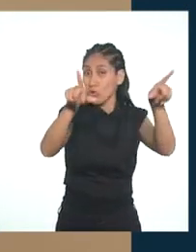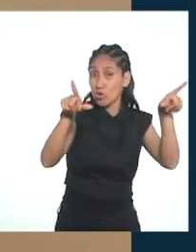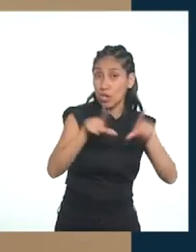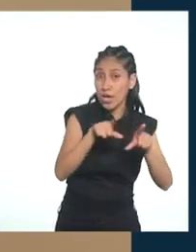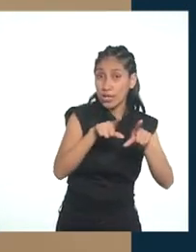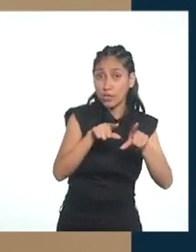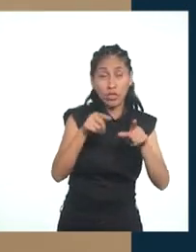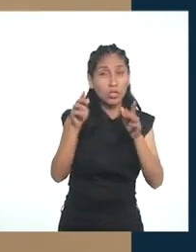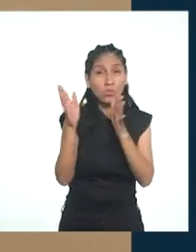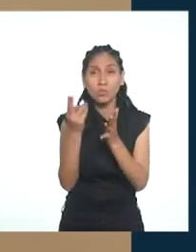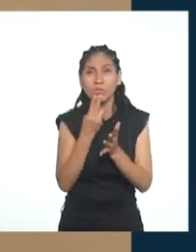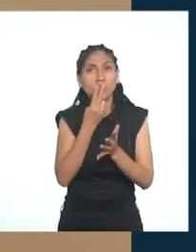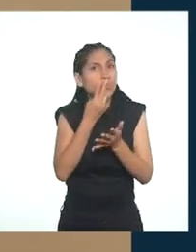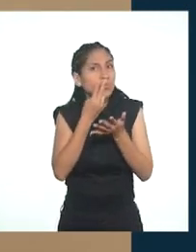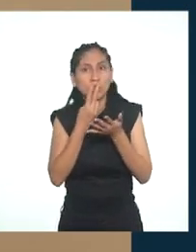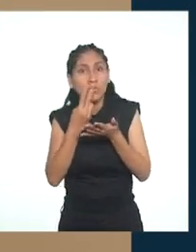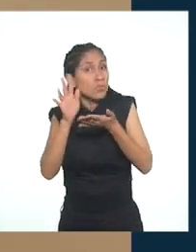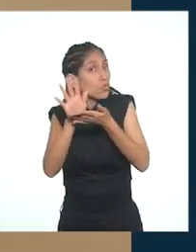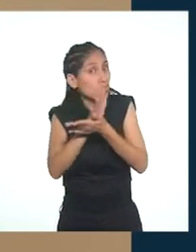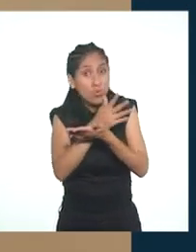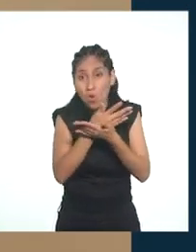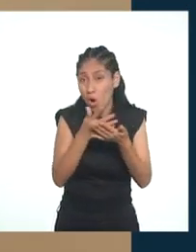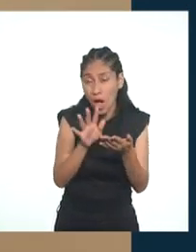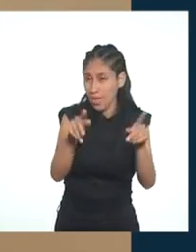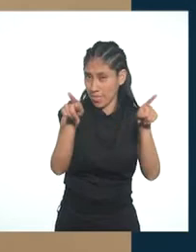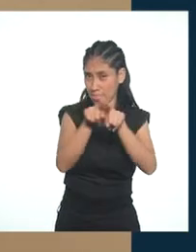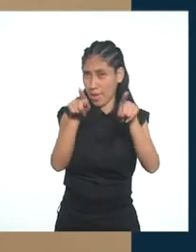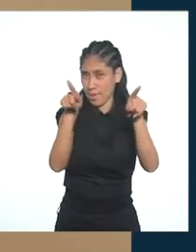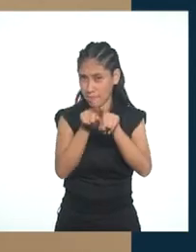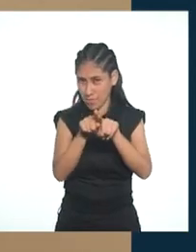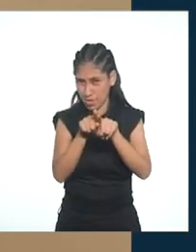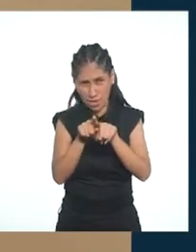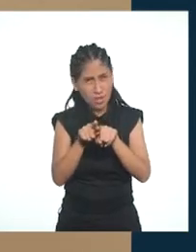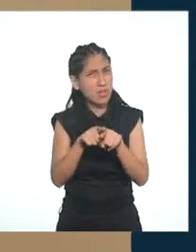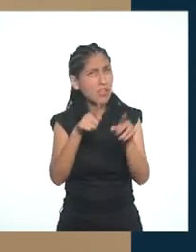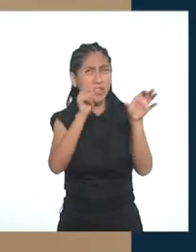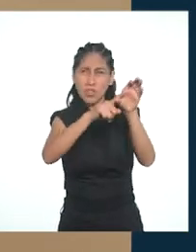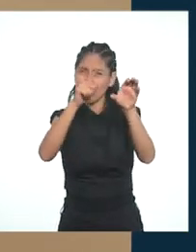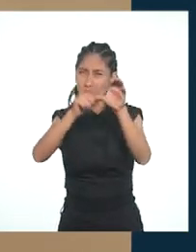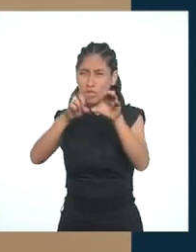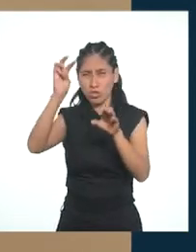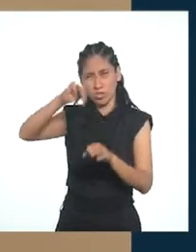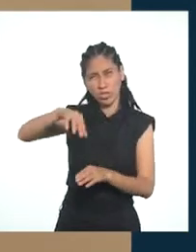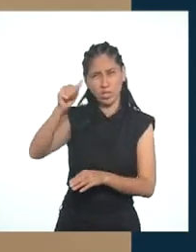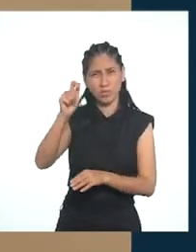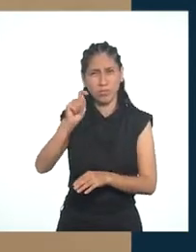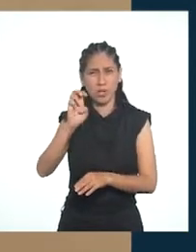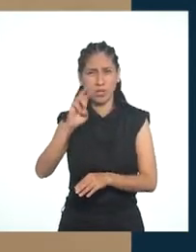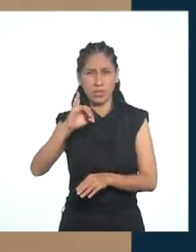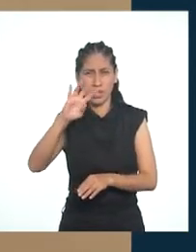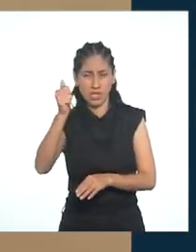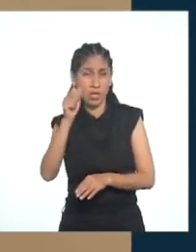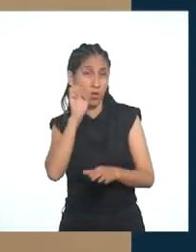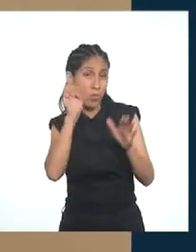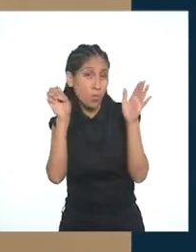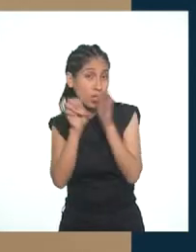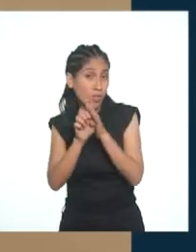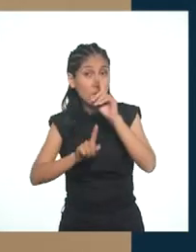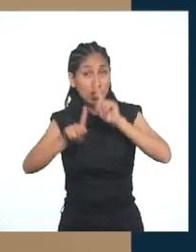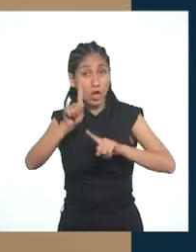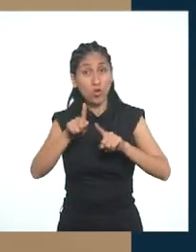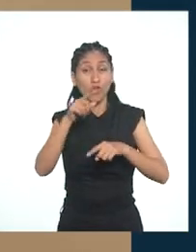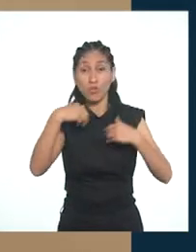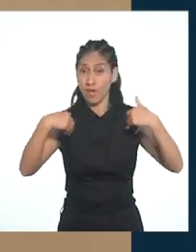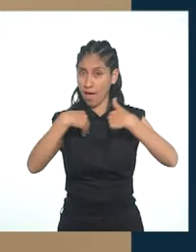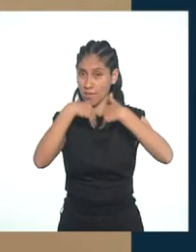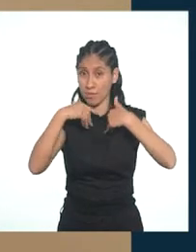espacios donde no hay oxígeno. También se encuentran en materia orgánica, como el excremento de los mamíferos, en